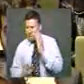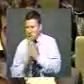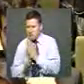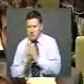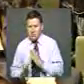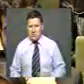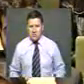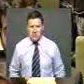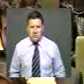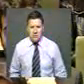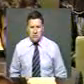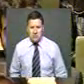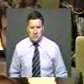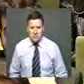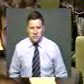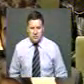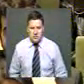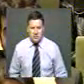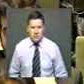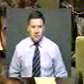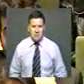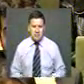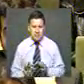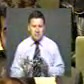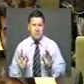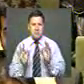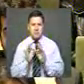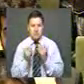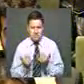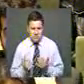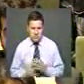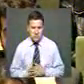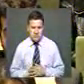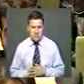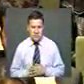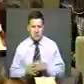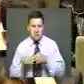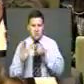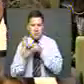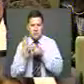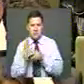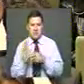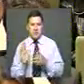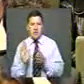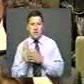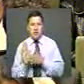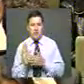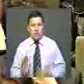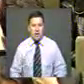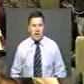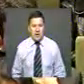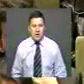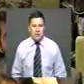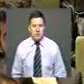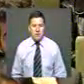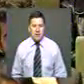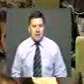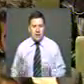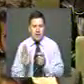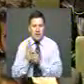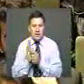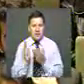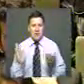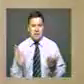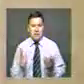problema. Me paso a los requisitos de validez. Uno de los requisitos de validez